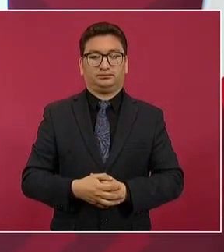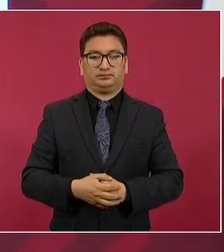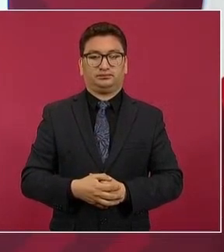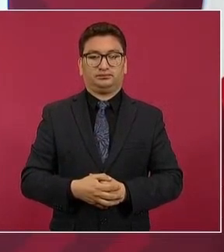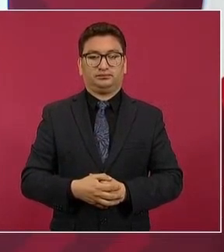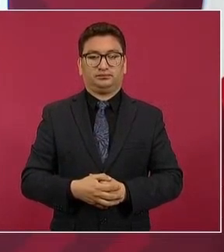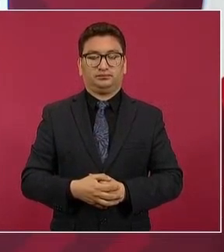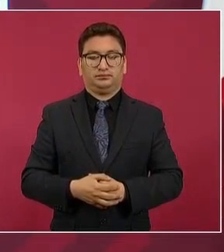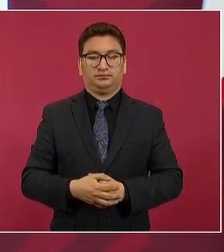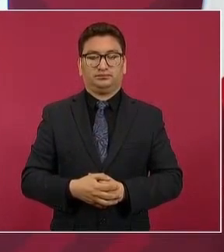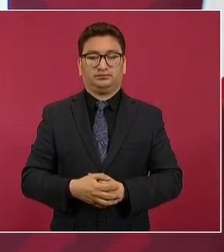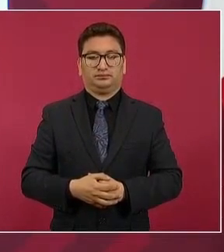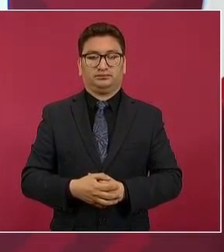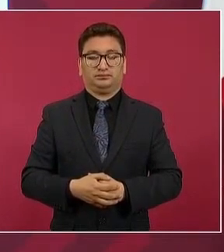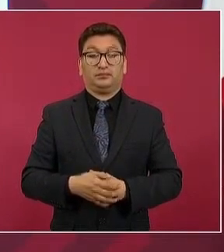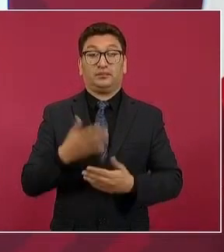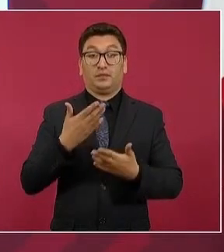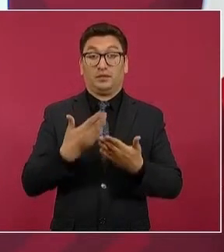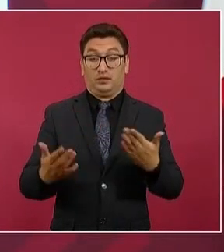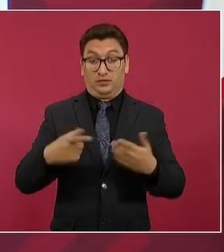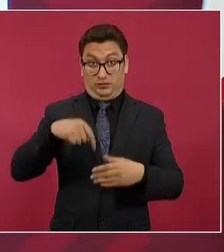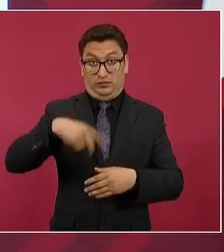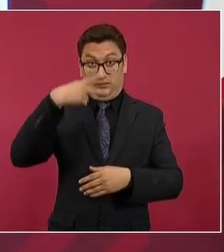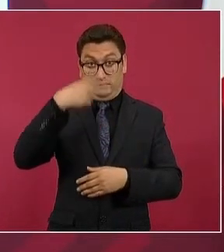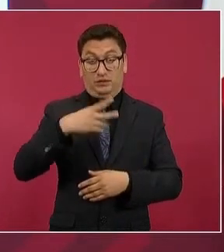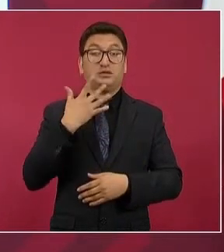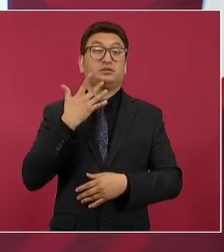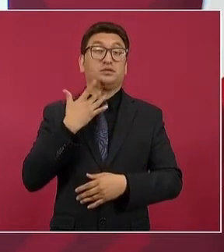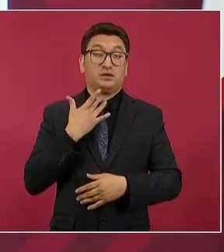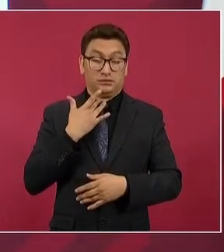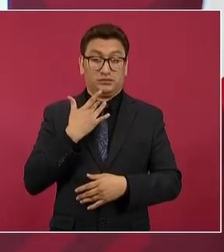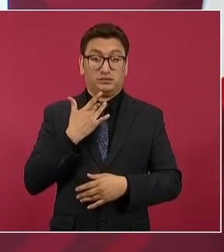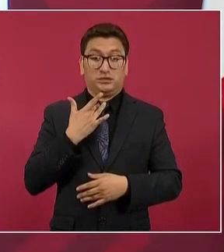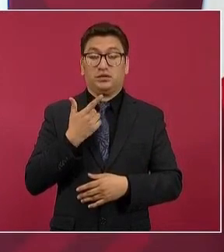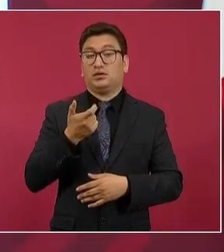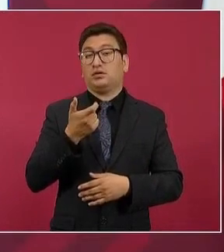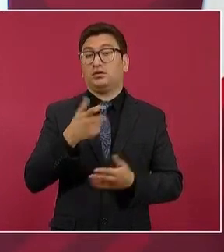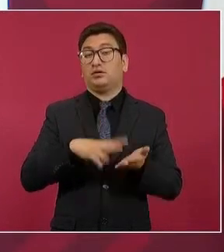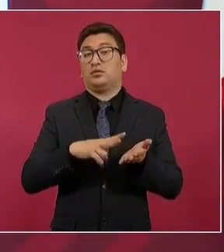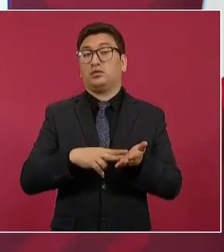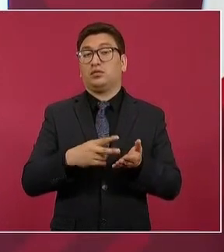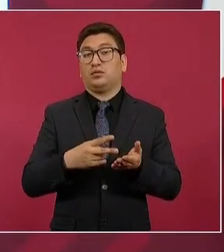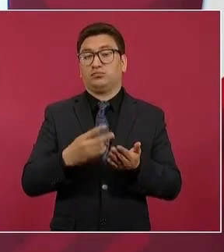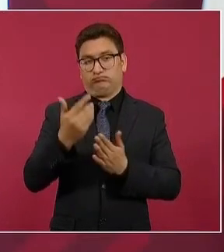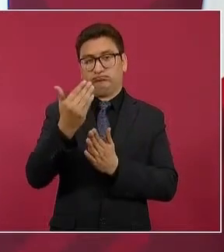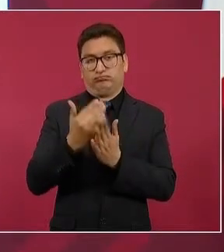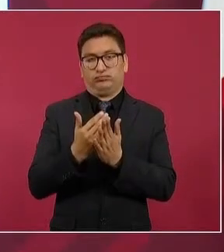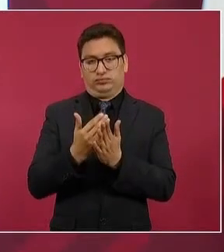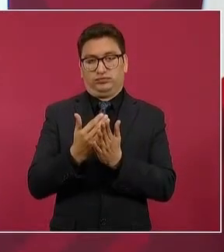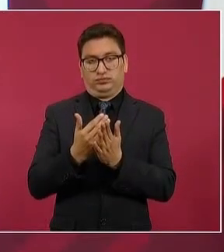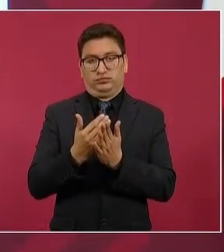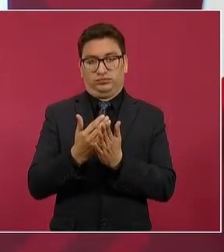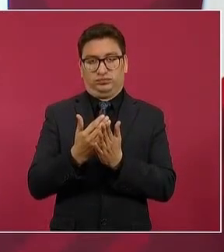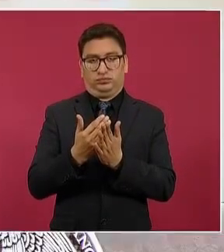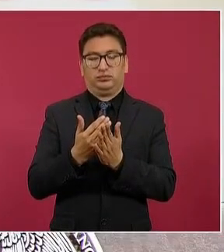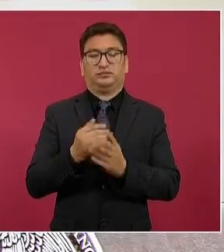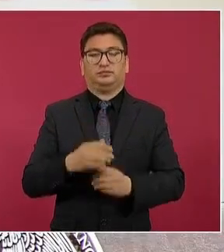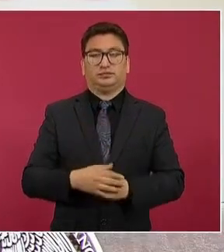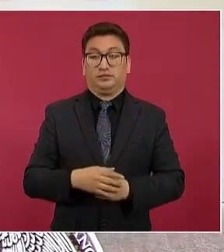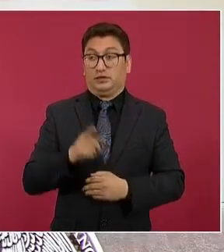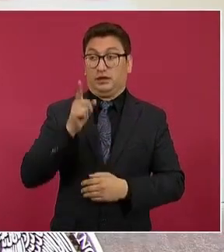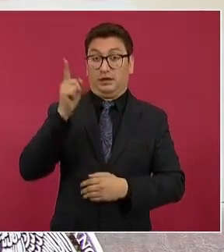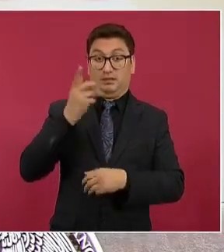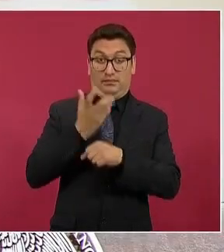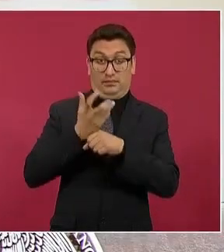Ahora la gasolina en México está costando menos que lo que cuesta en